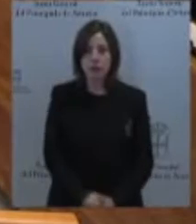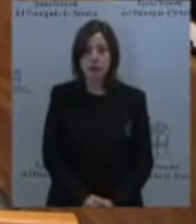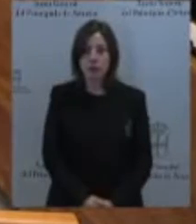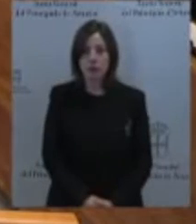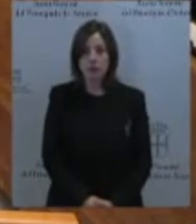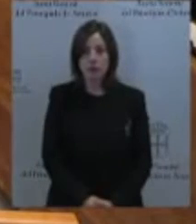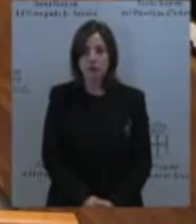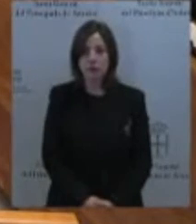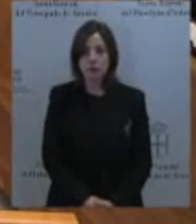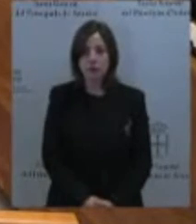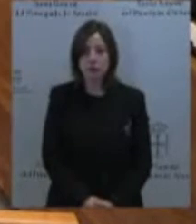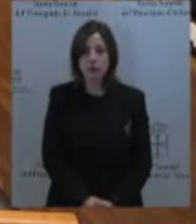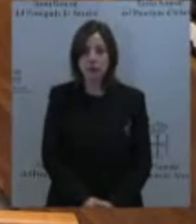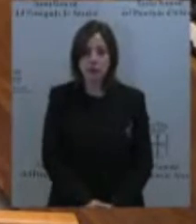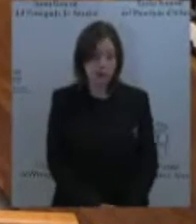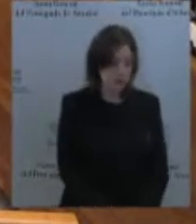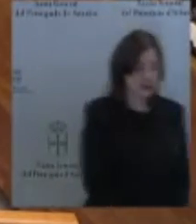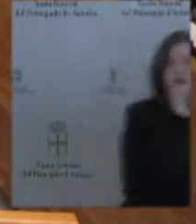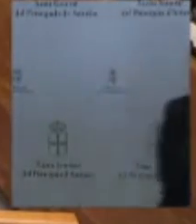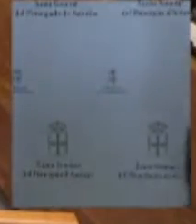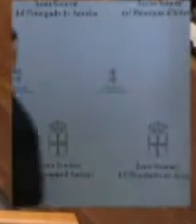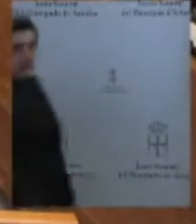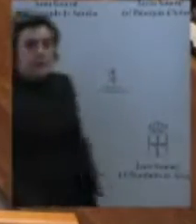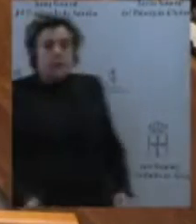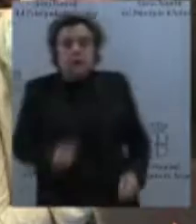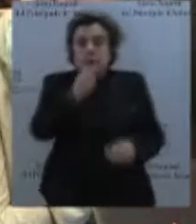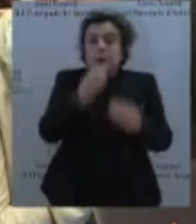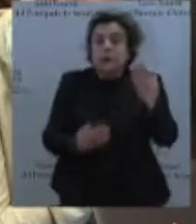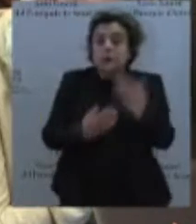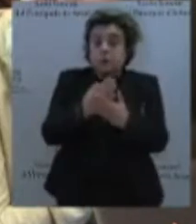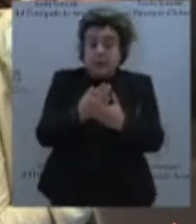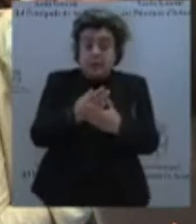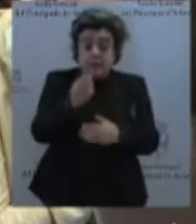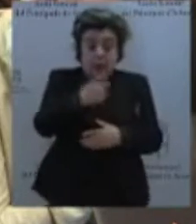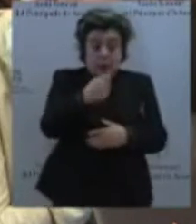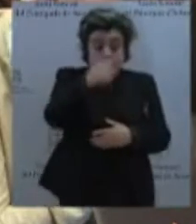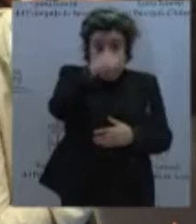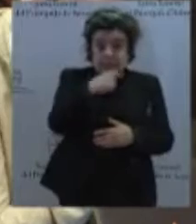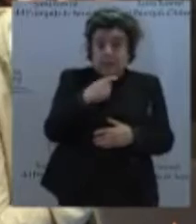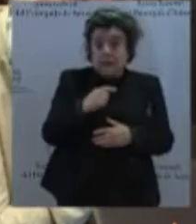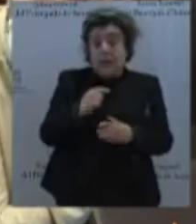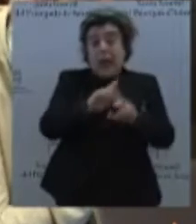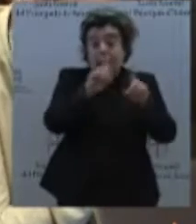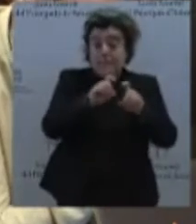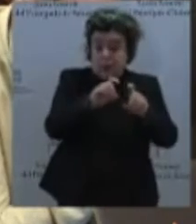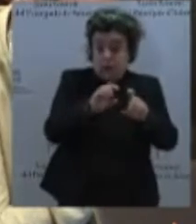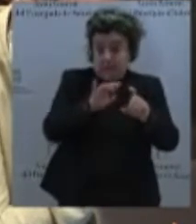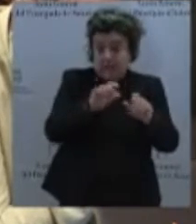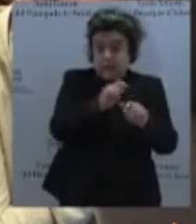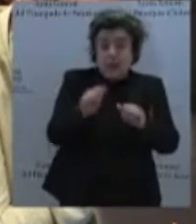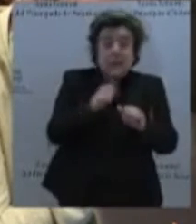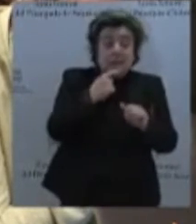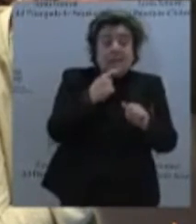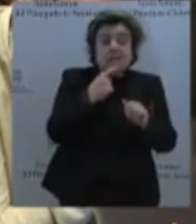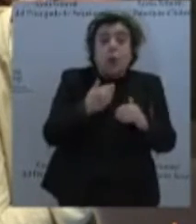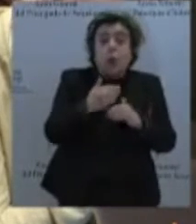Muy buenos días, señor presidente. La pregunta que esta quincena le trasladamos es si prevé el Gobierno subsanar la carencia de dispositivos